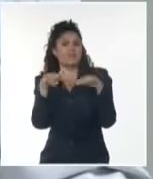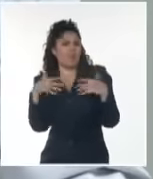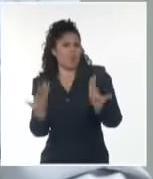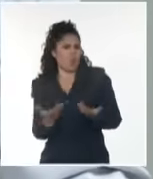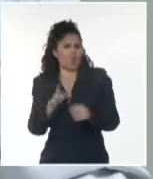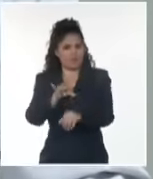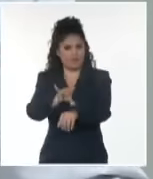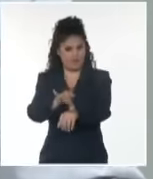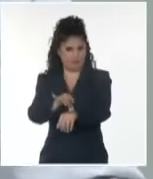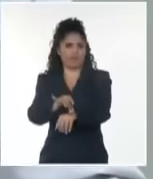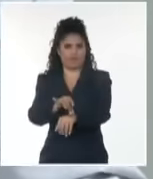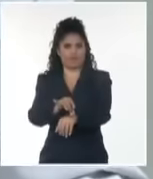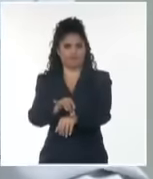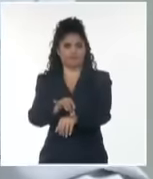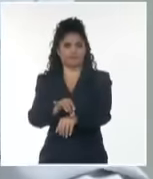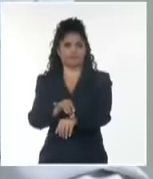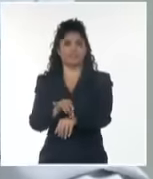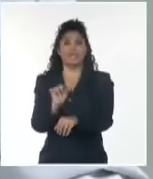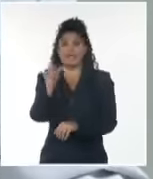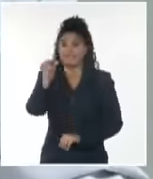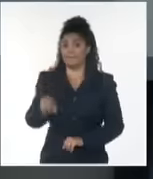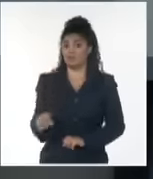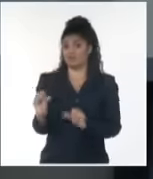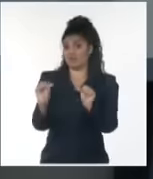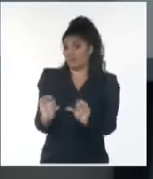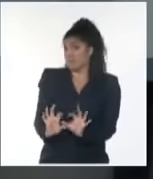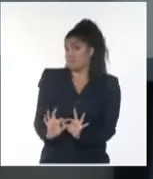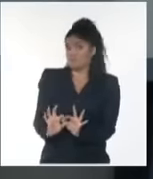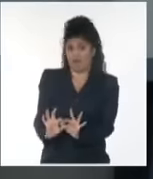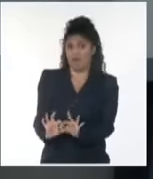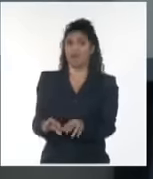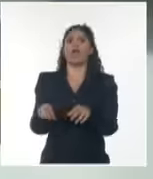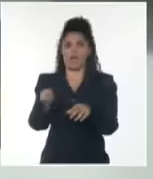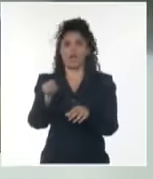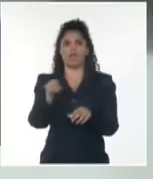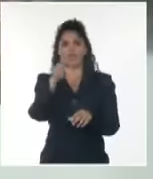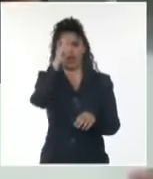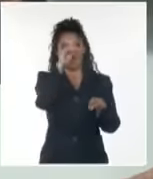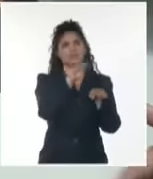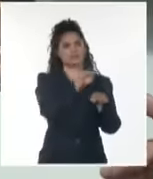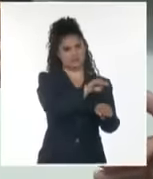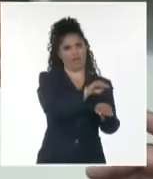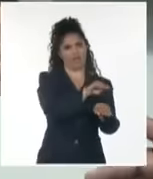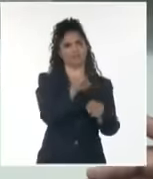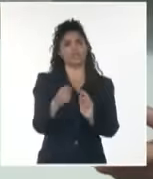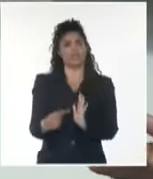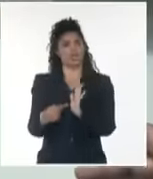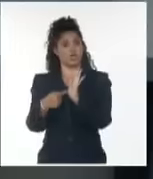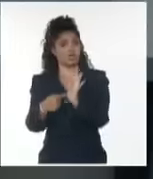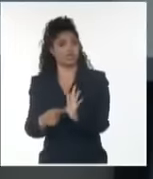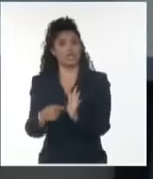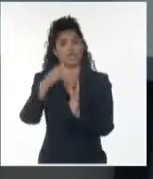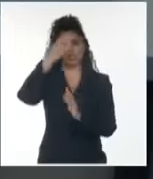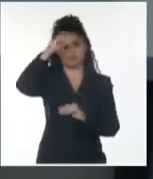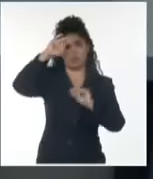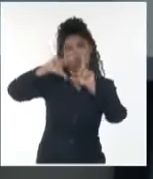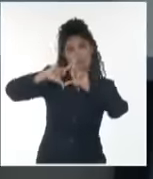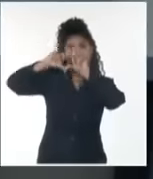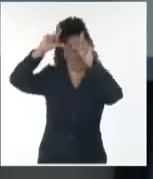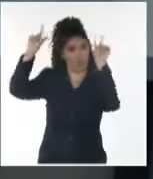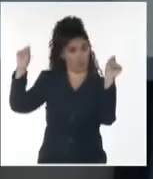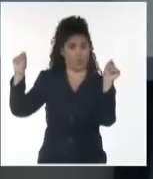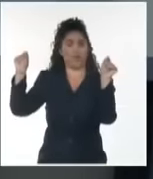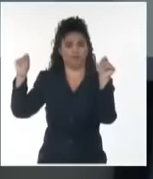es necesario, tal vez ingresar a la persona. Doctor, ¿y este es un consejo para Santiago de Cuba o estamos no, hablando es para de todo Cuba. El país? No, no, para Cuba, cualquier